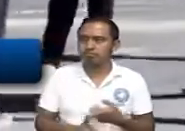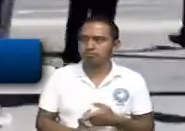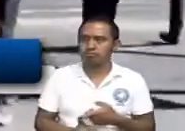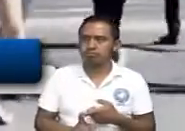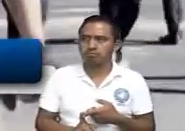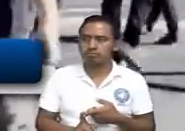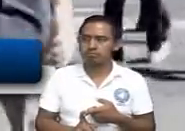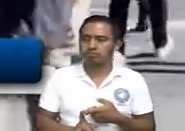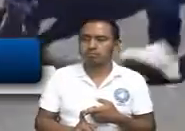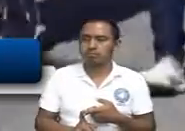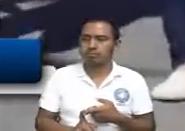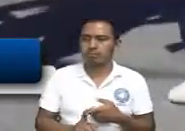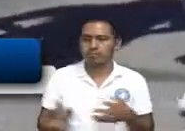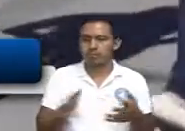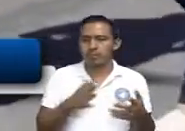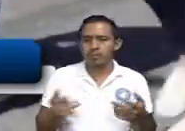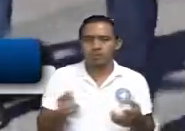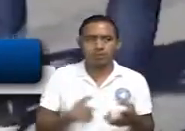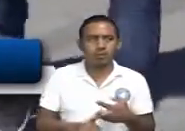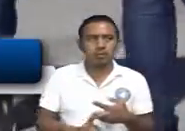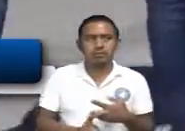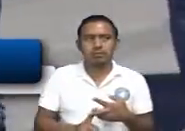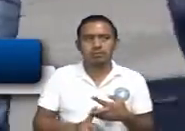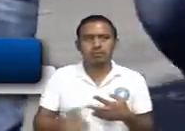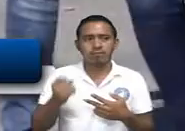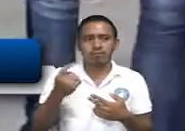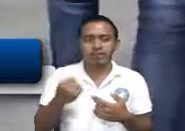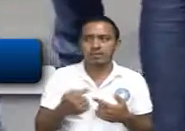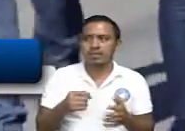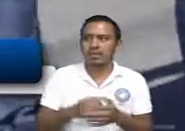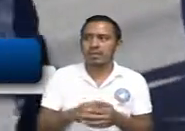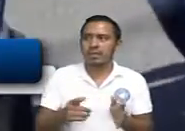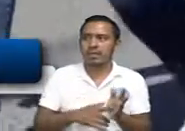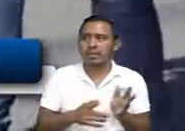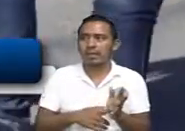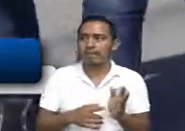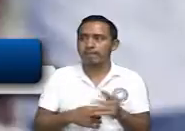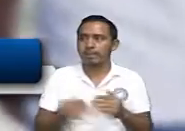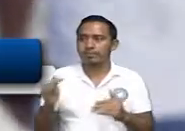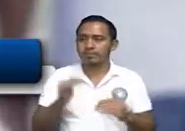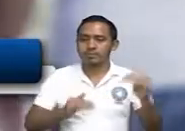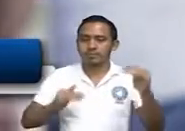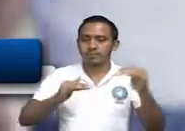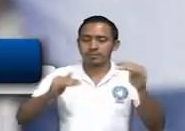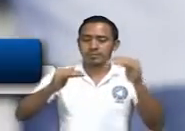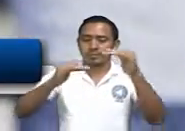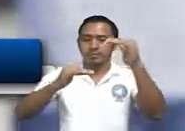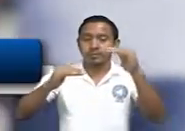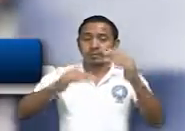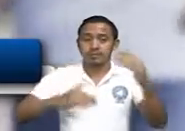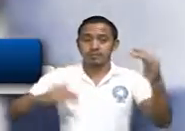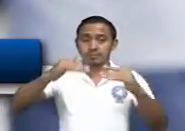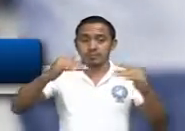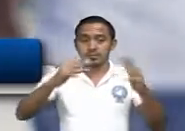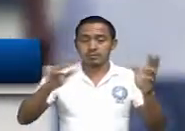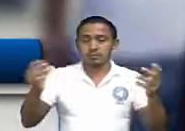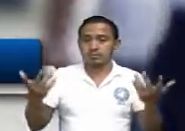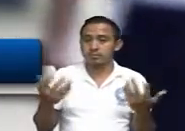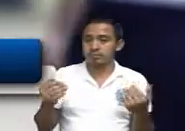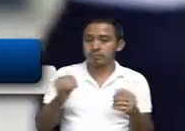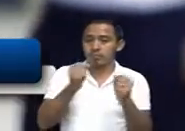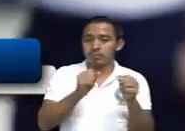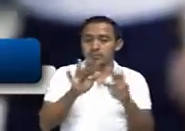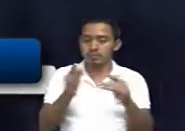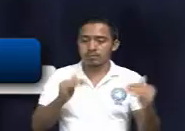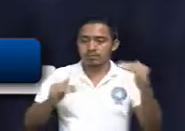frecuente en mujeres que en hombres. Todavía no superan a las mujeres los hombres, pero ya van emparejando, ha crecido. Lo otro es que